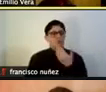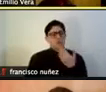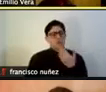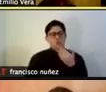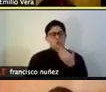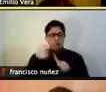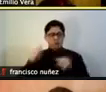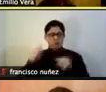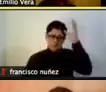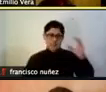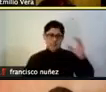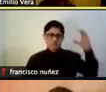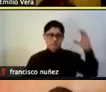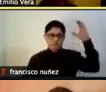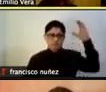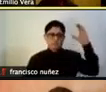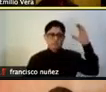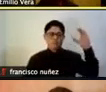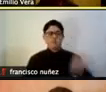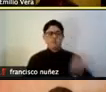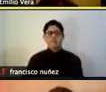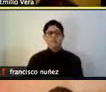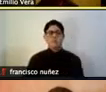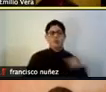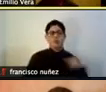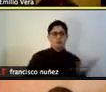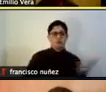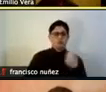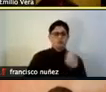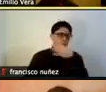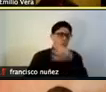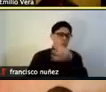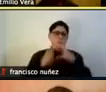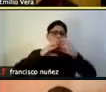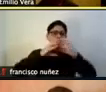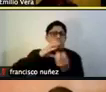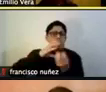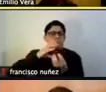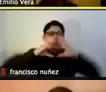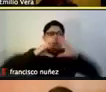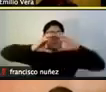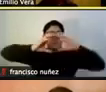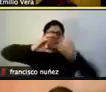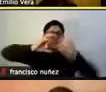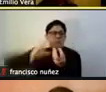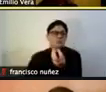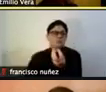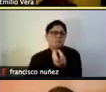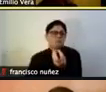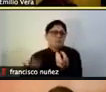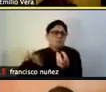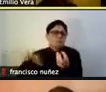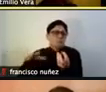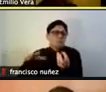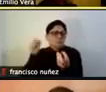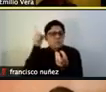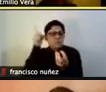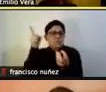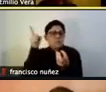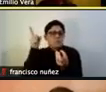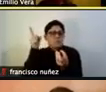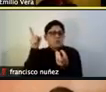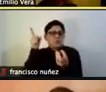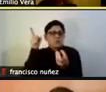Nosotros podemos decir que el núcleo terrestre, por sismología, ¿no es cierto?, el núcleo externo es